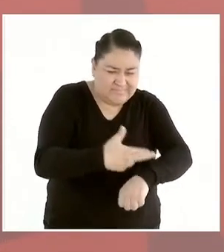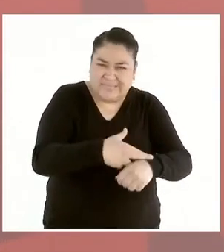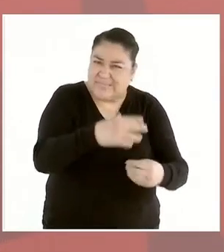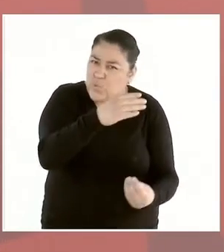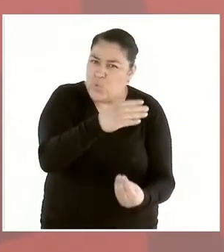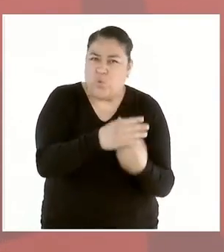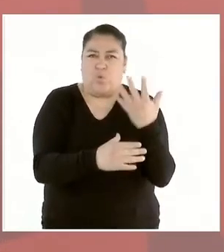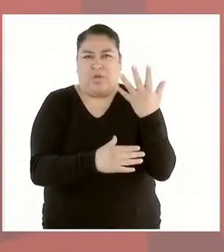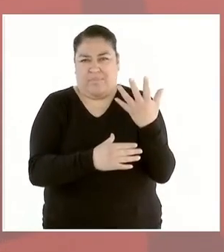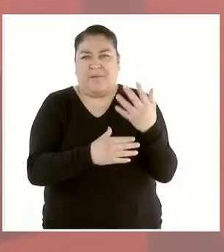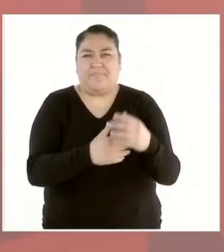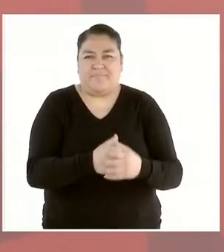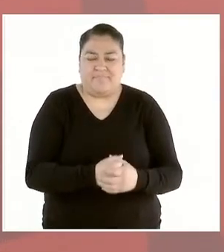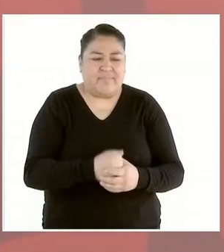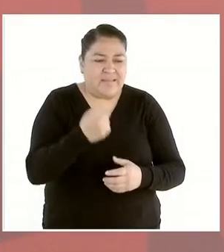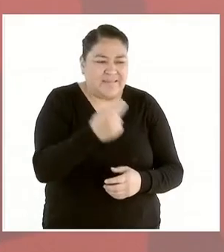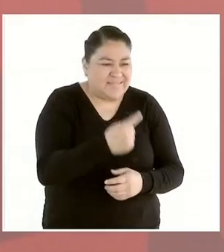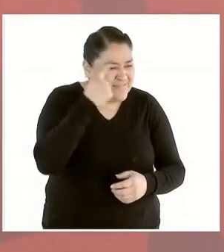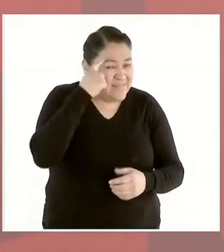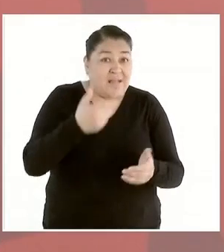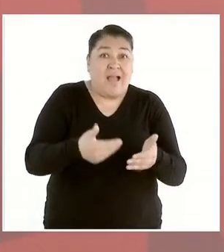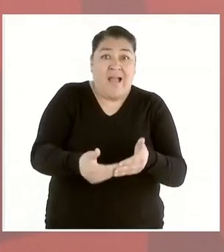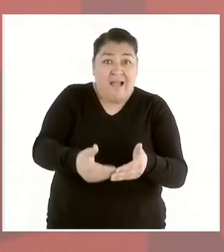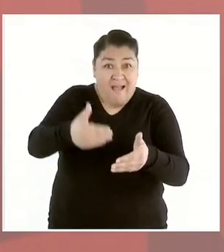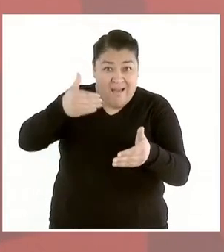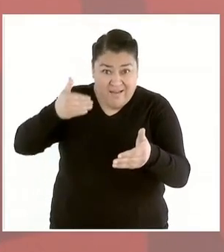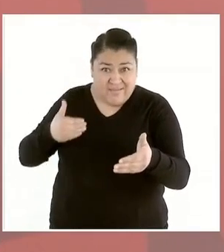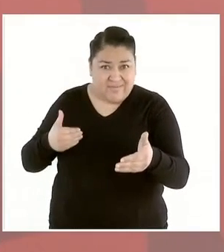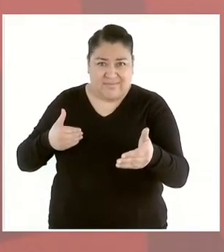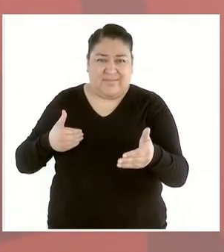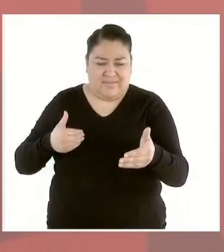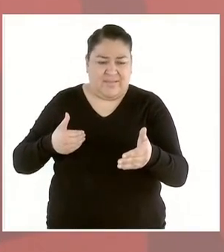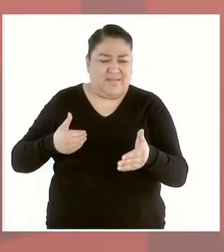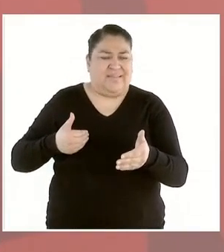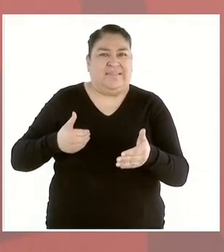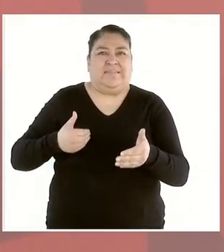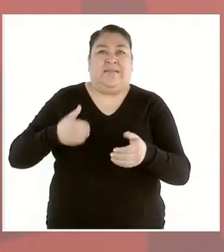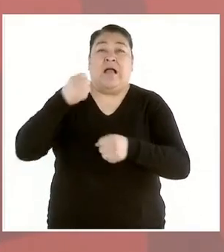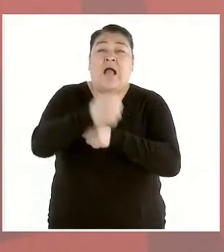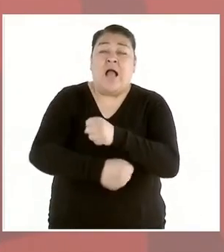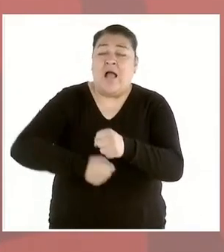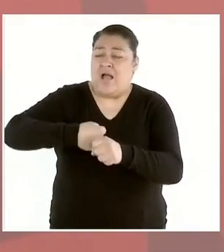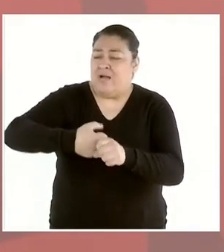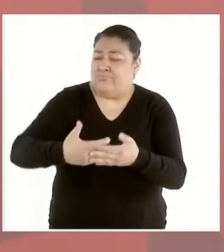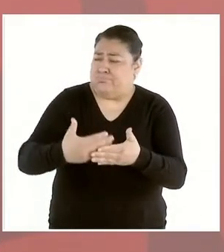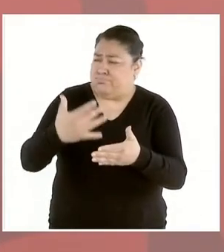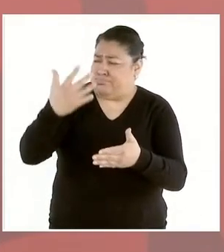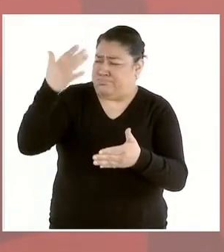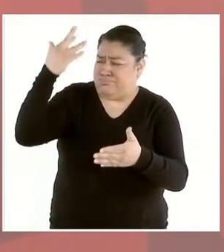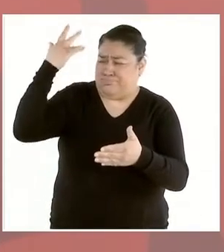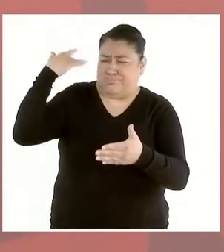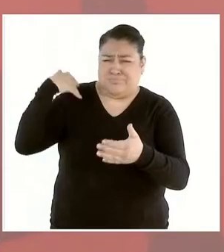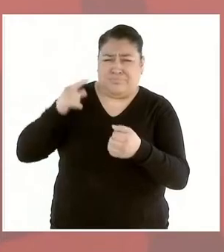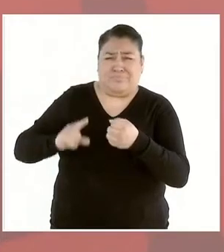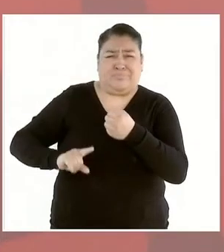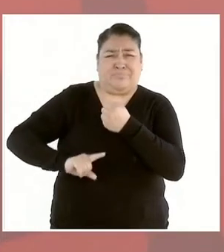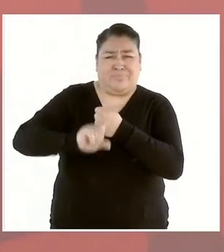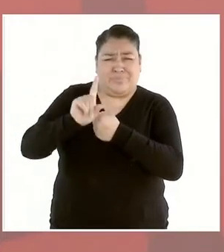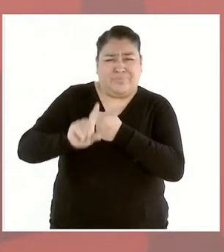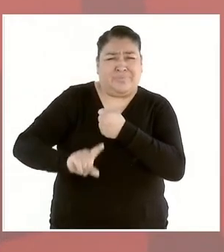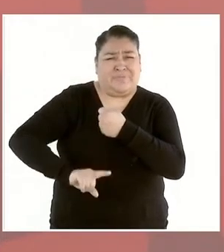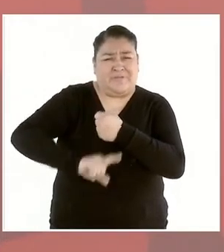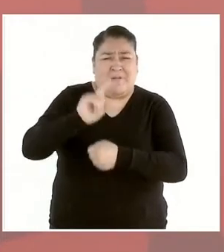y enfrentar el déficit crónico de la hacienda